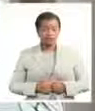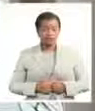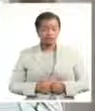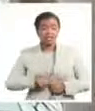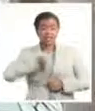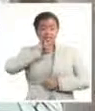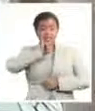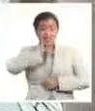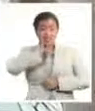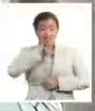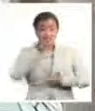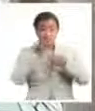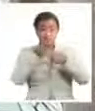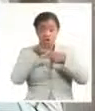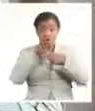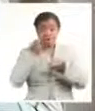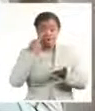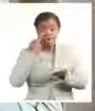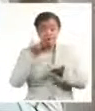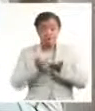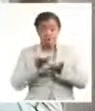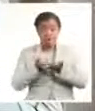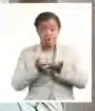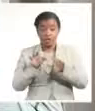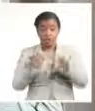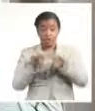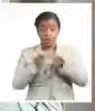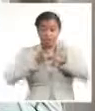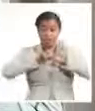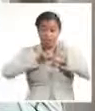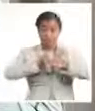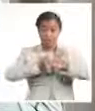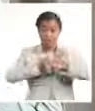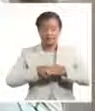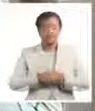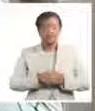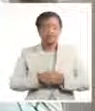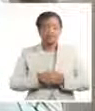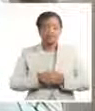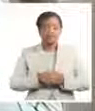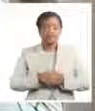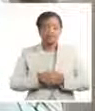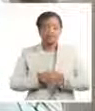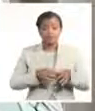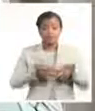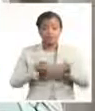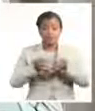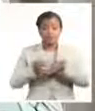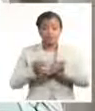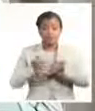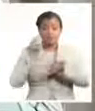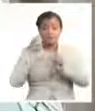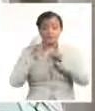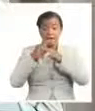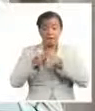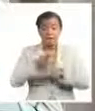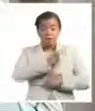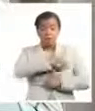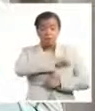seis nombres iniciales que fueron propuestos de ellos cuando se llevaron a la consulta popular